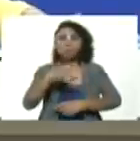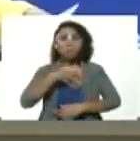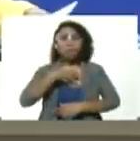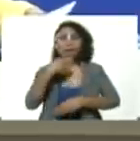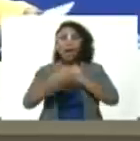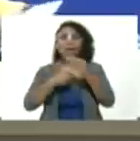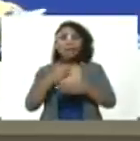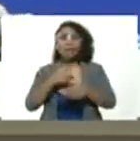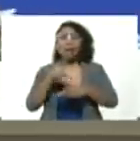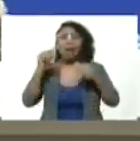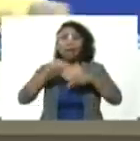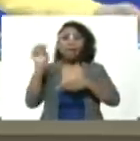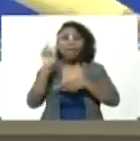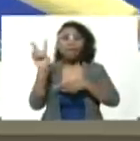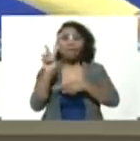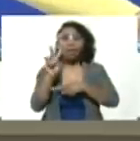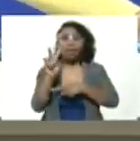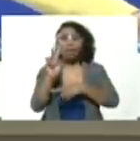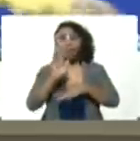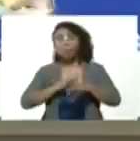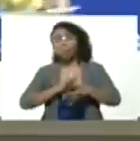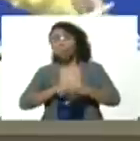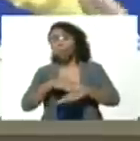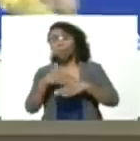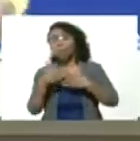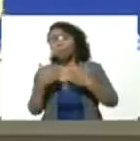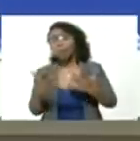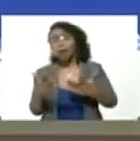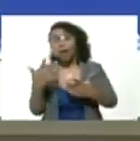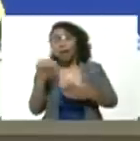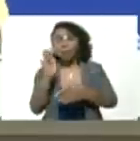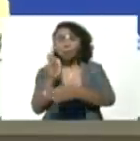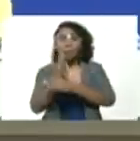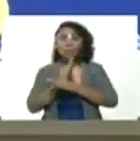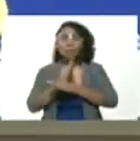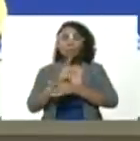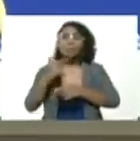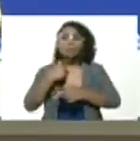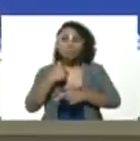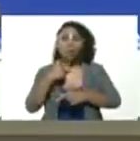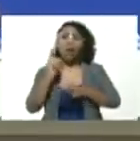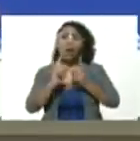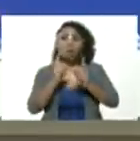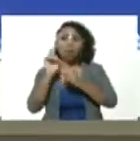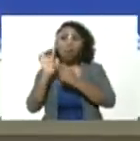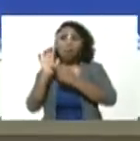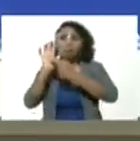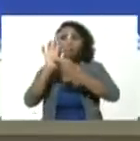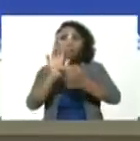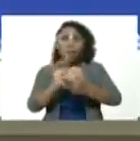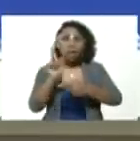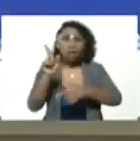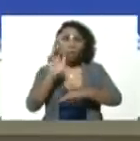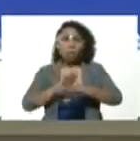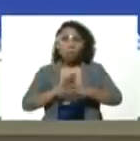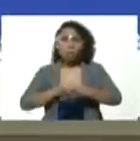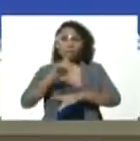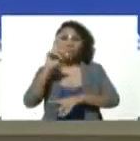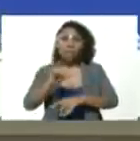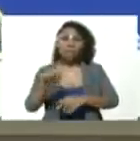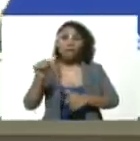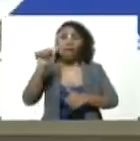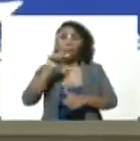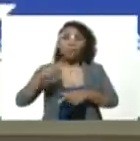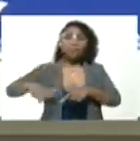suministrar a Venezuela sencillamente porque están bloqueadas. Yo traje algunas. Eso ocurre con Hidrolago,